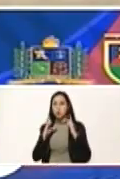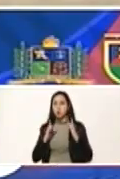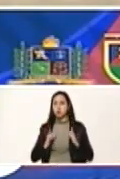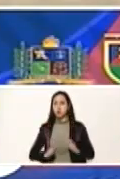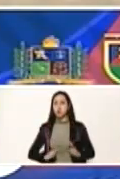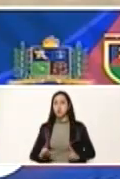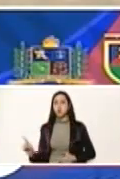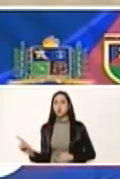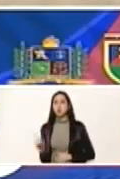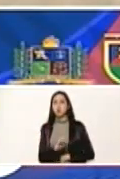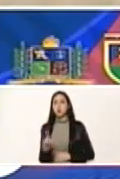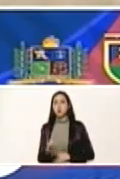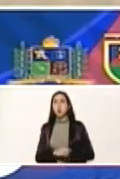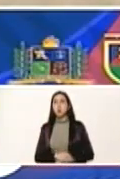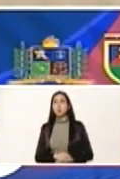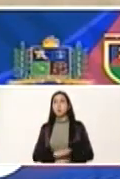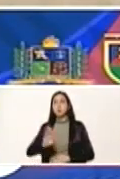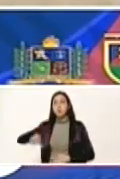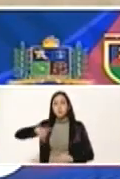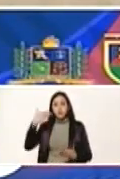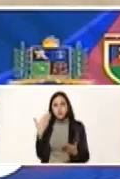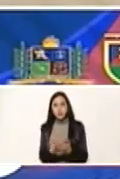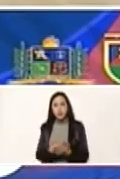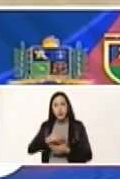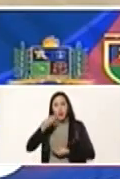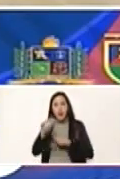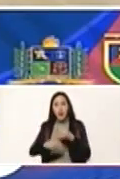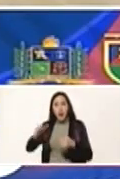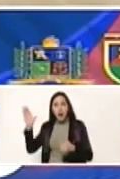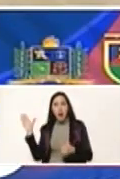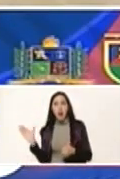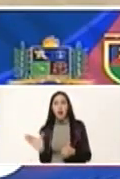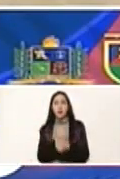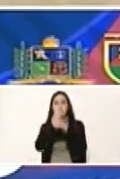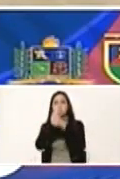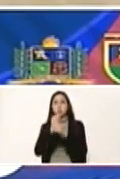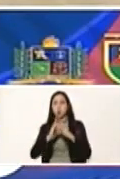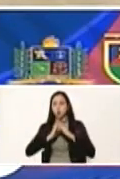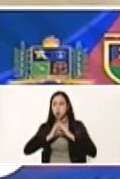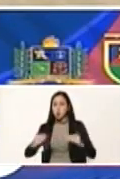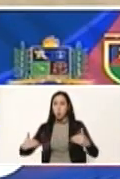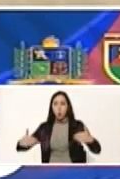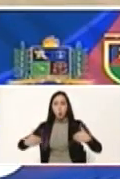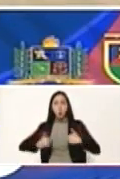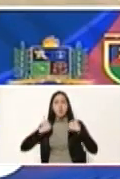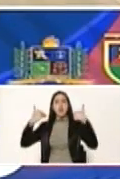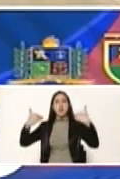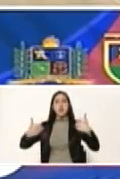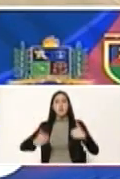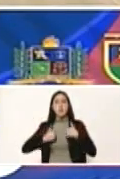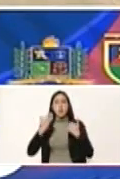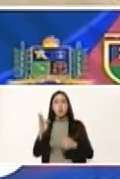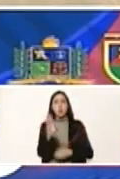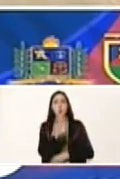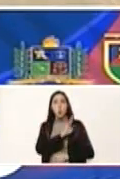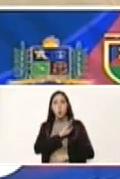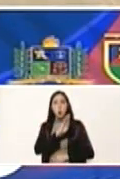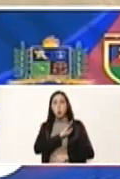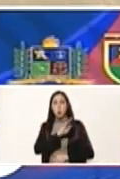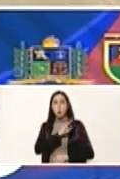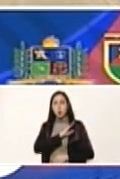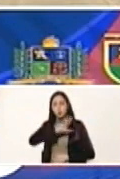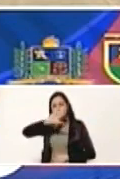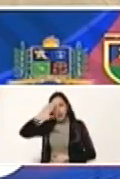almas, hasta alcanzar con todo su sacrificio, hasta